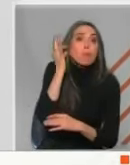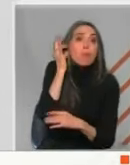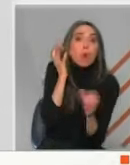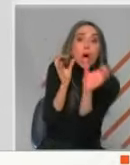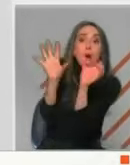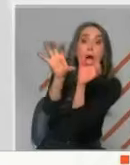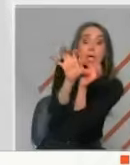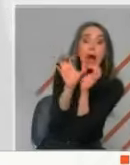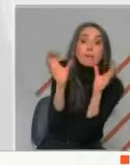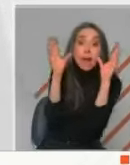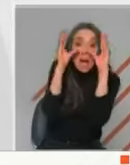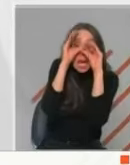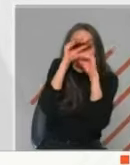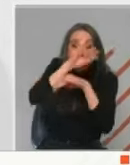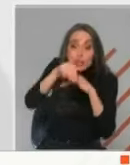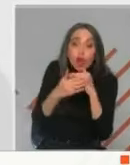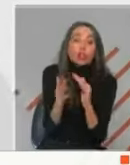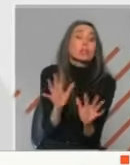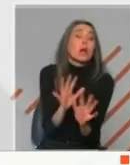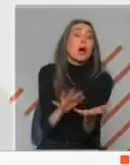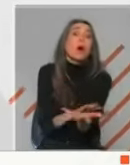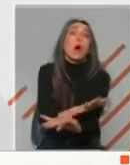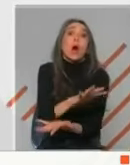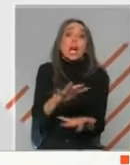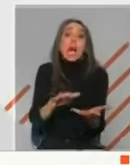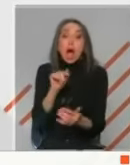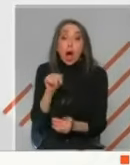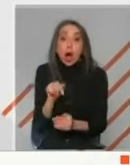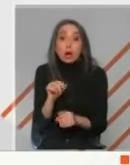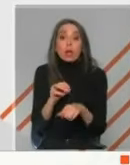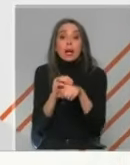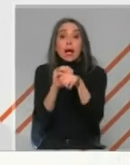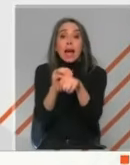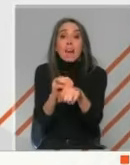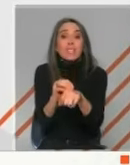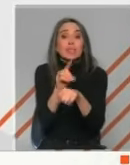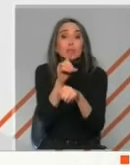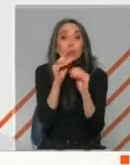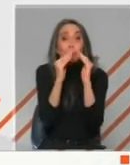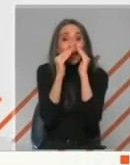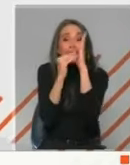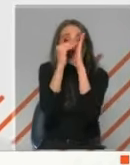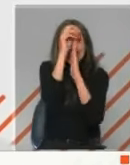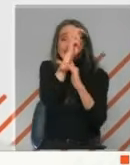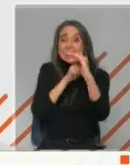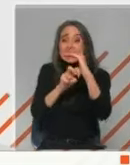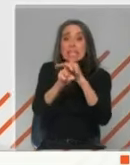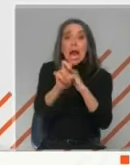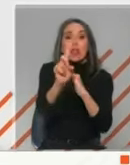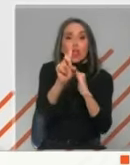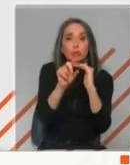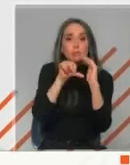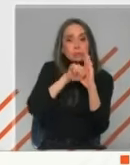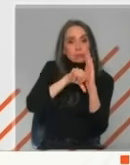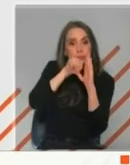Fue una noche caótica, tanto que hoy el llamado era a no salir de casa.